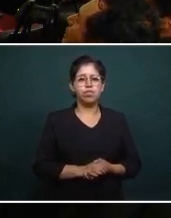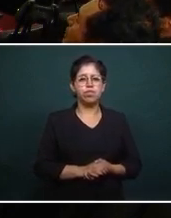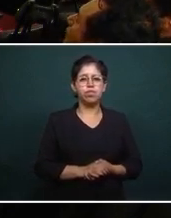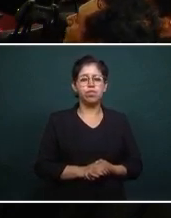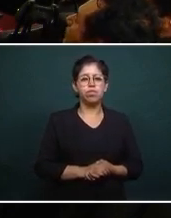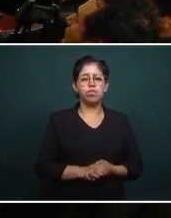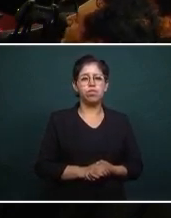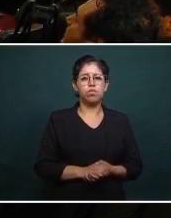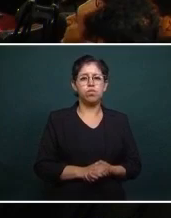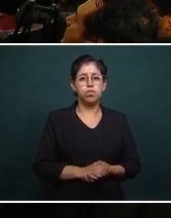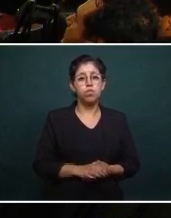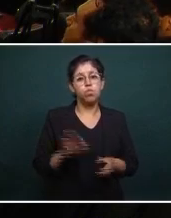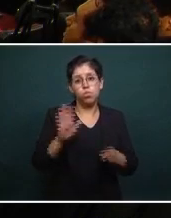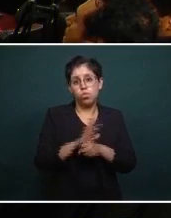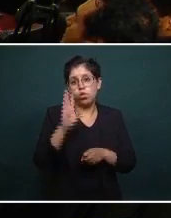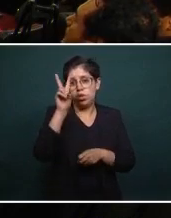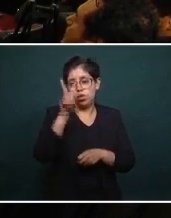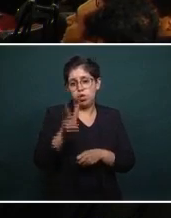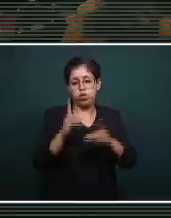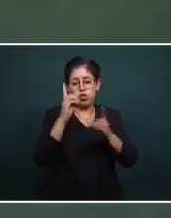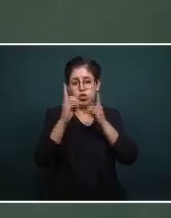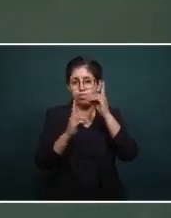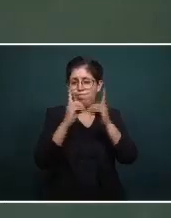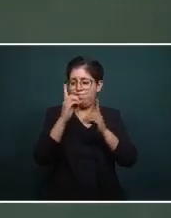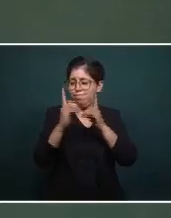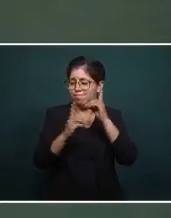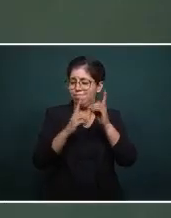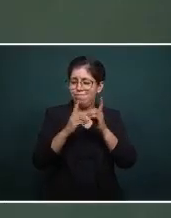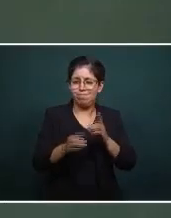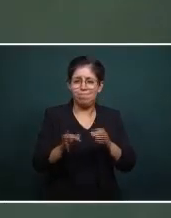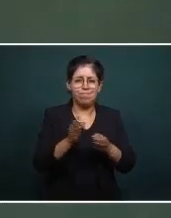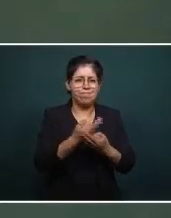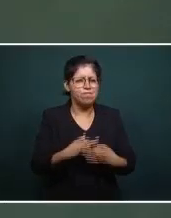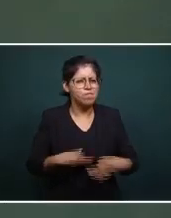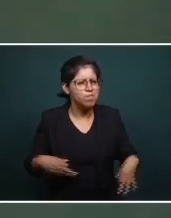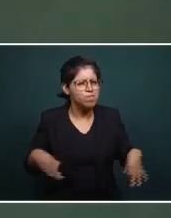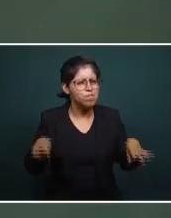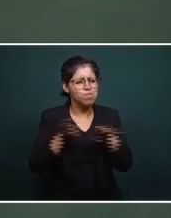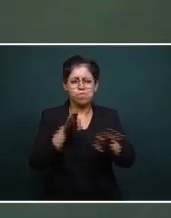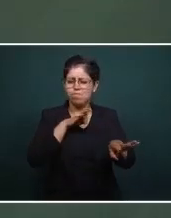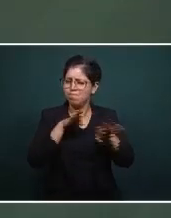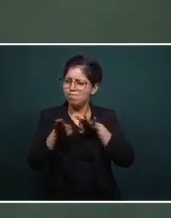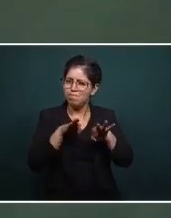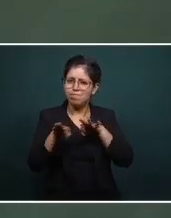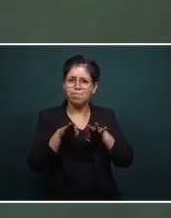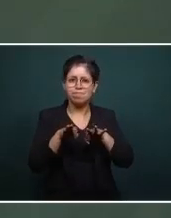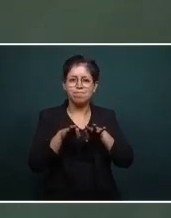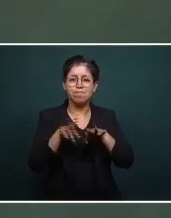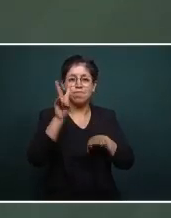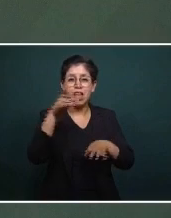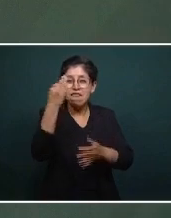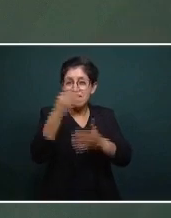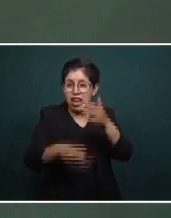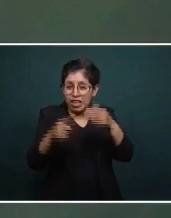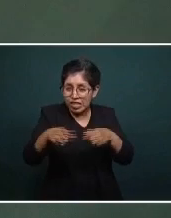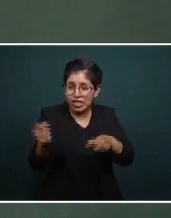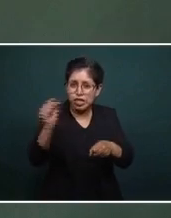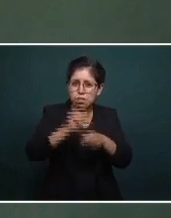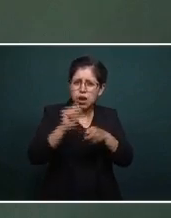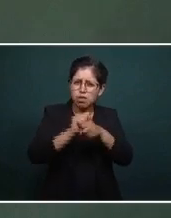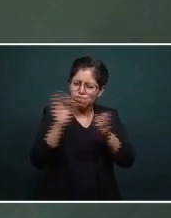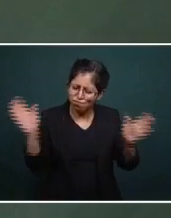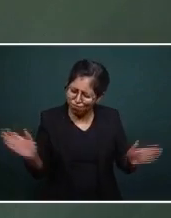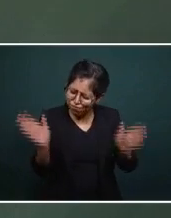Miren qué labor tan destacada hasta hoy, y falta esta semana. Échenle